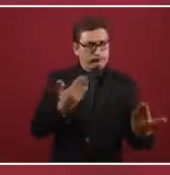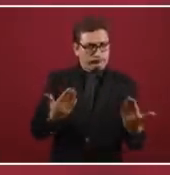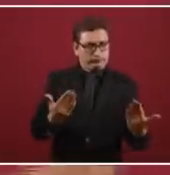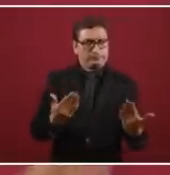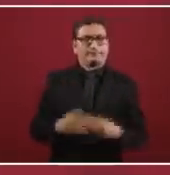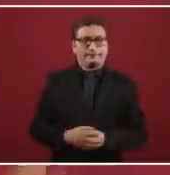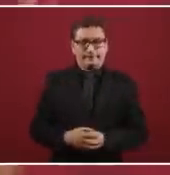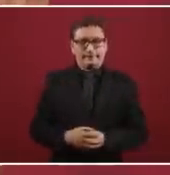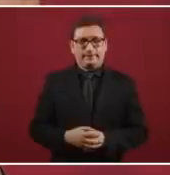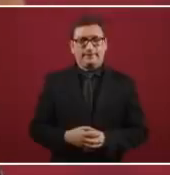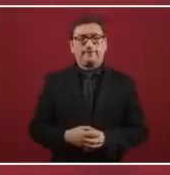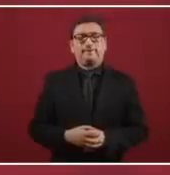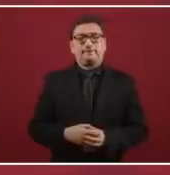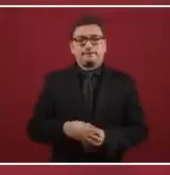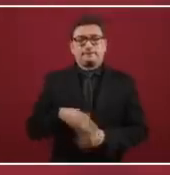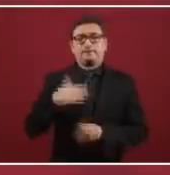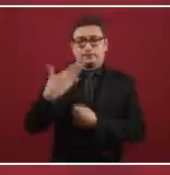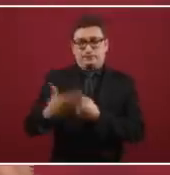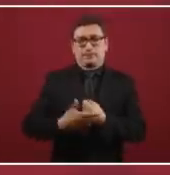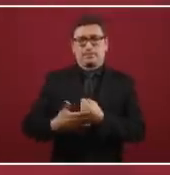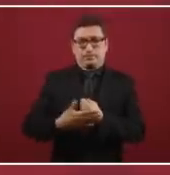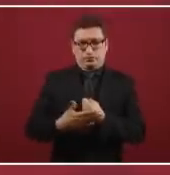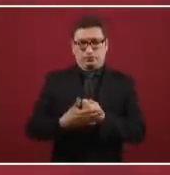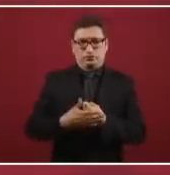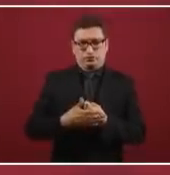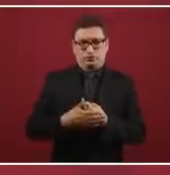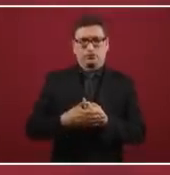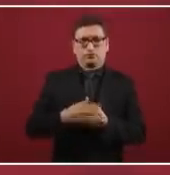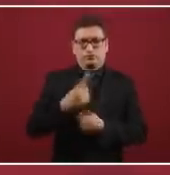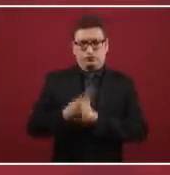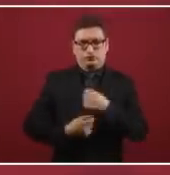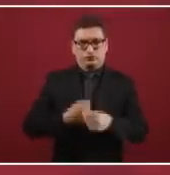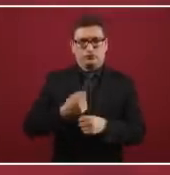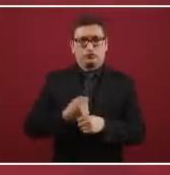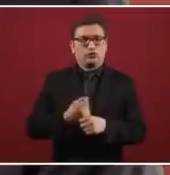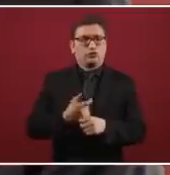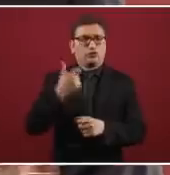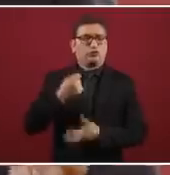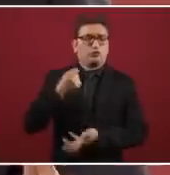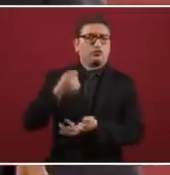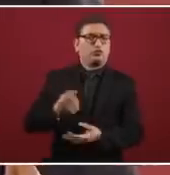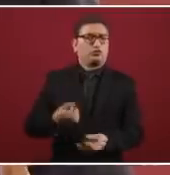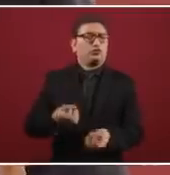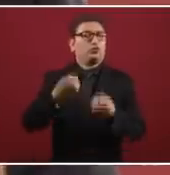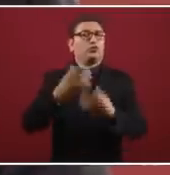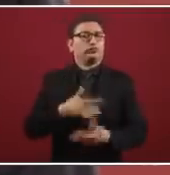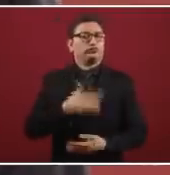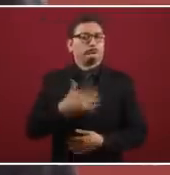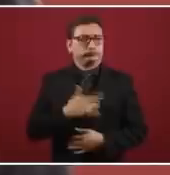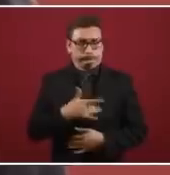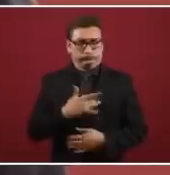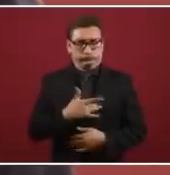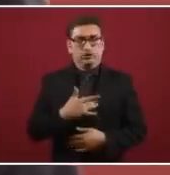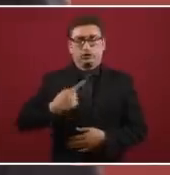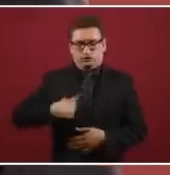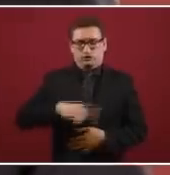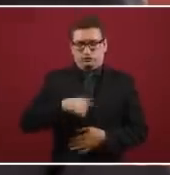¿Y cuánto estimamos invertir el año próximo? Estamos